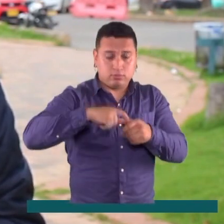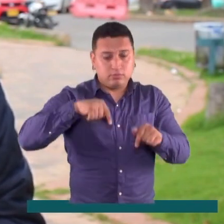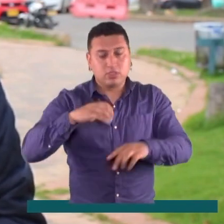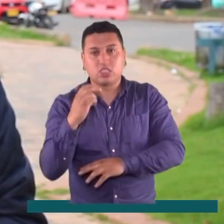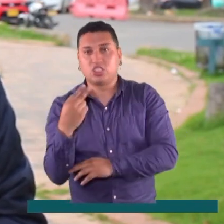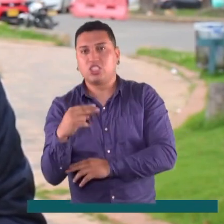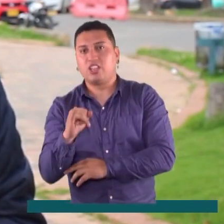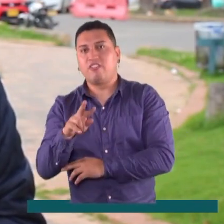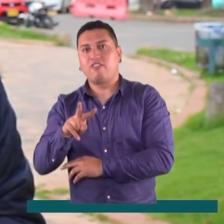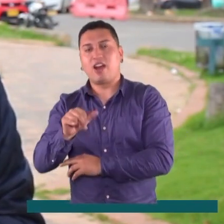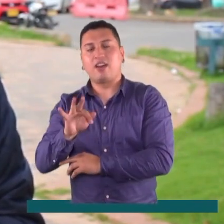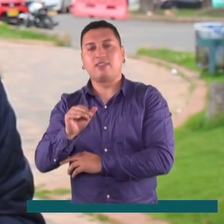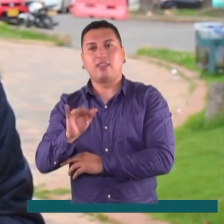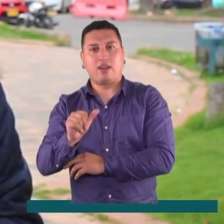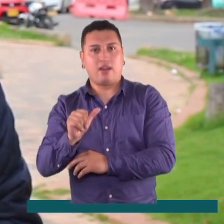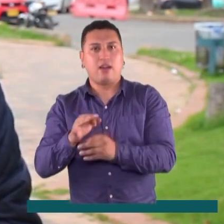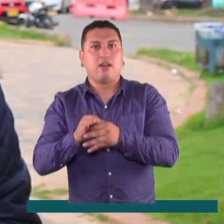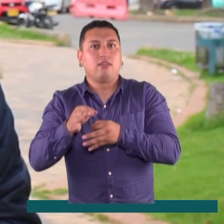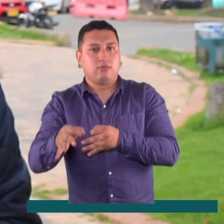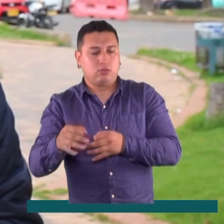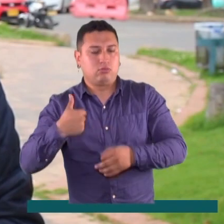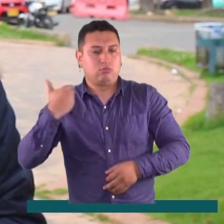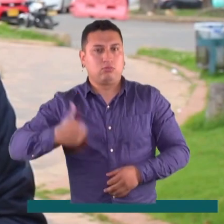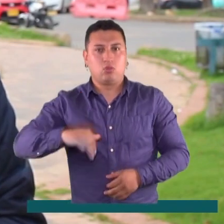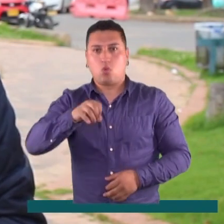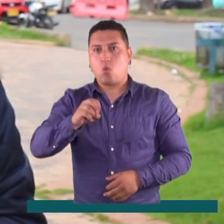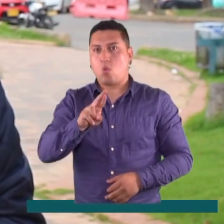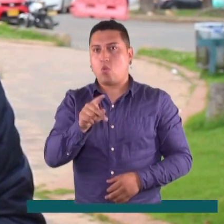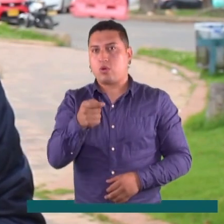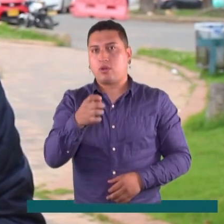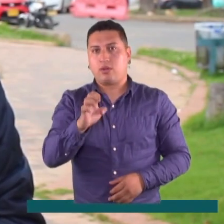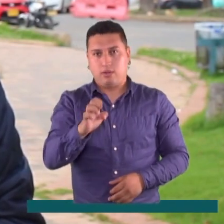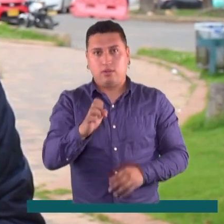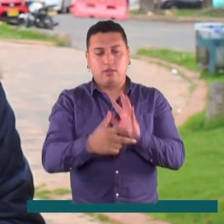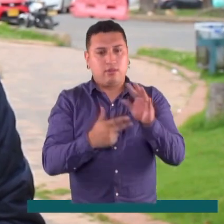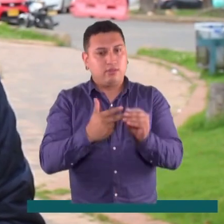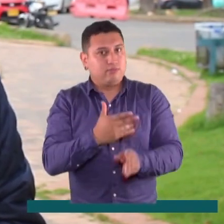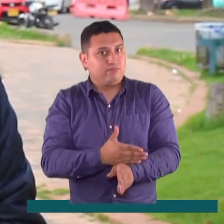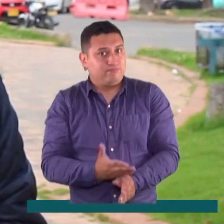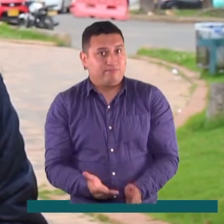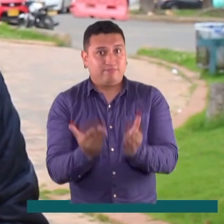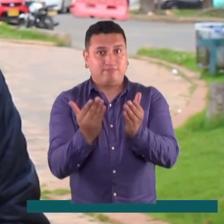un bosque frondoso. Desde el municipio de Chivatá, informó Jorge Torres para Enlace 13.